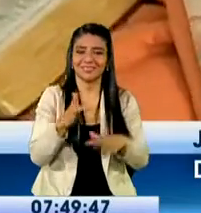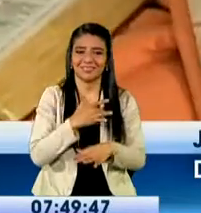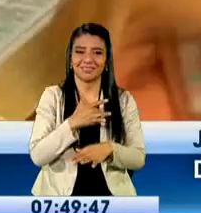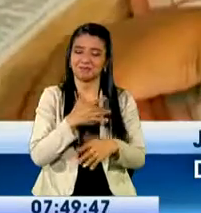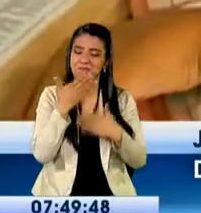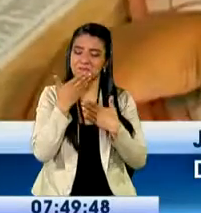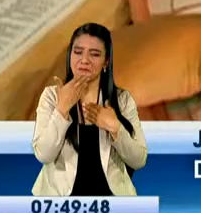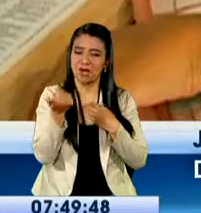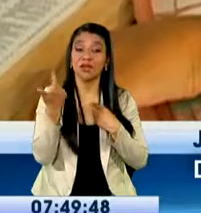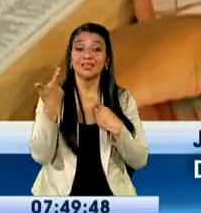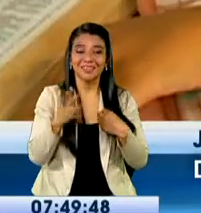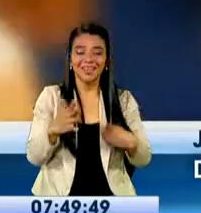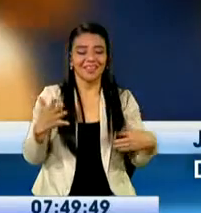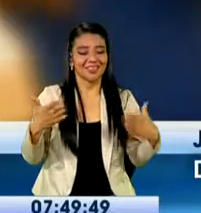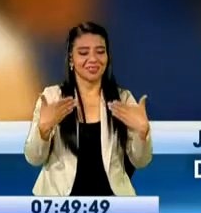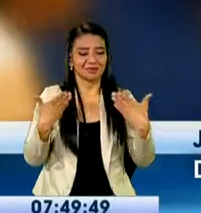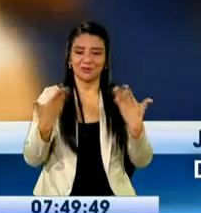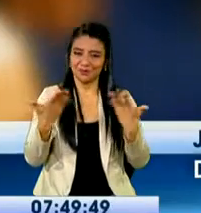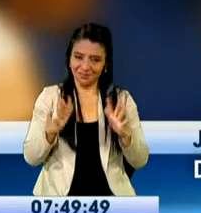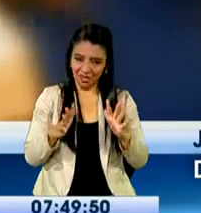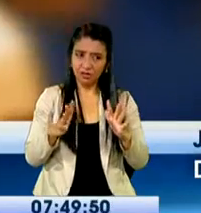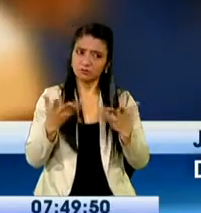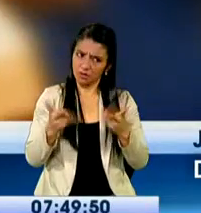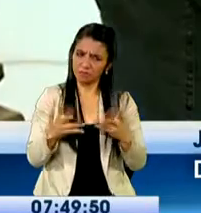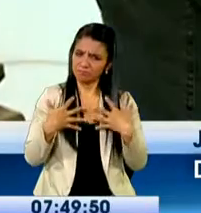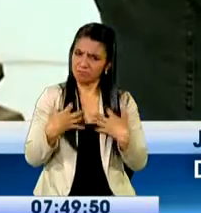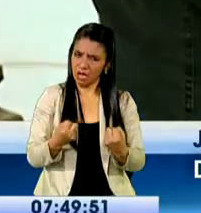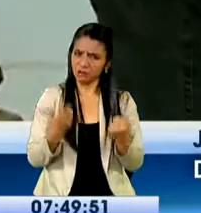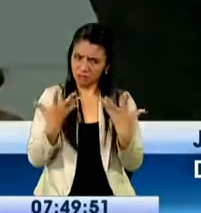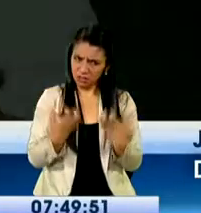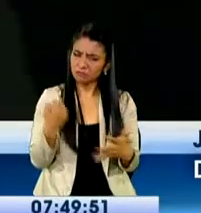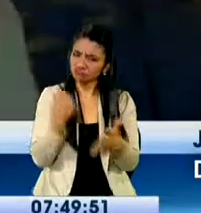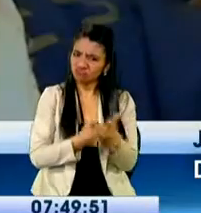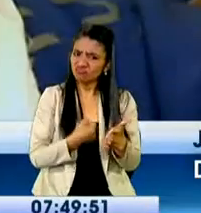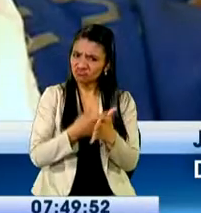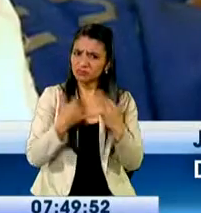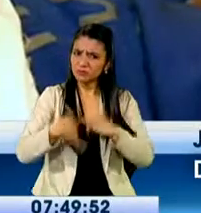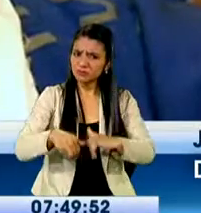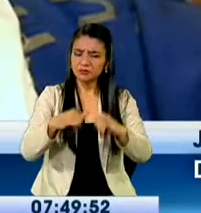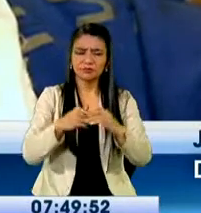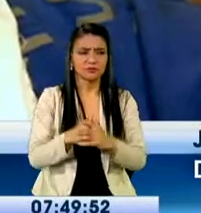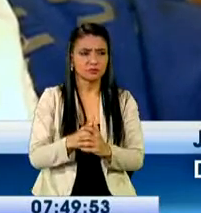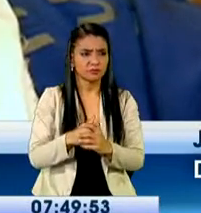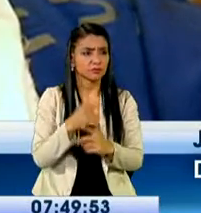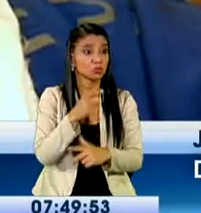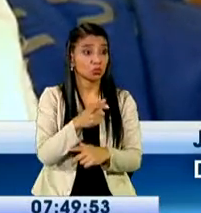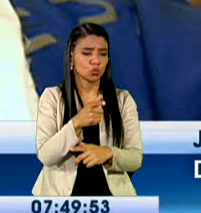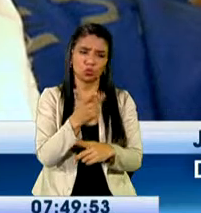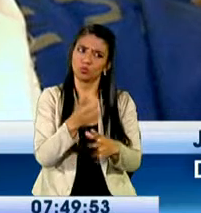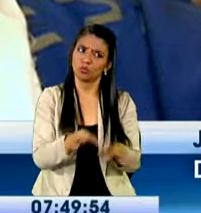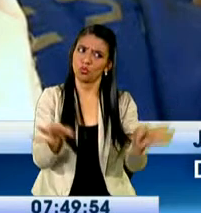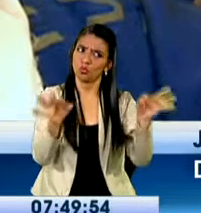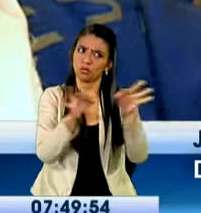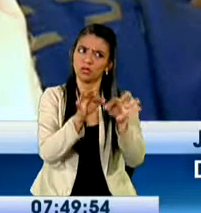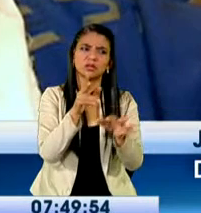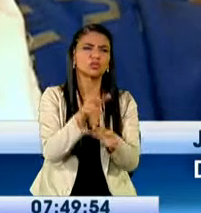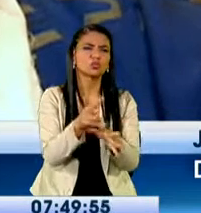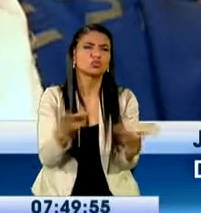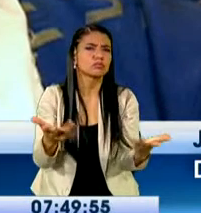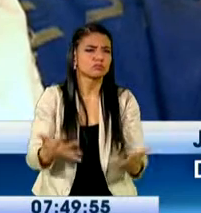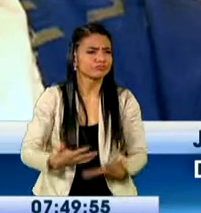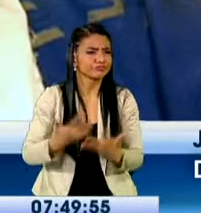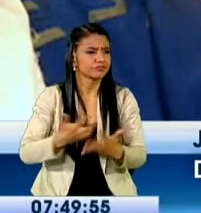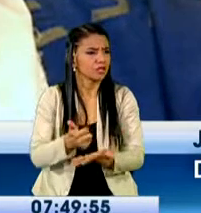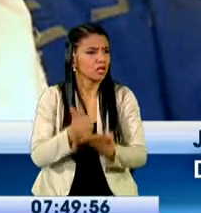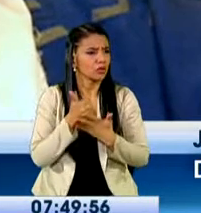ha recuperado el ánimo y más que nada la valentía para seguir adelante. Usted tiene un motor que es importante en su vida. ¿Cuál es este motor?